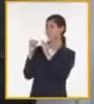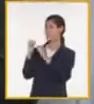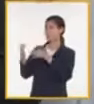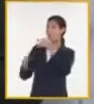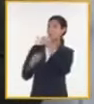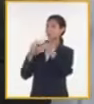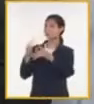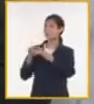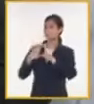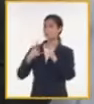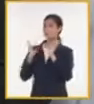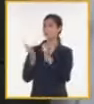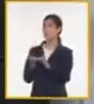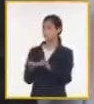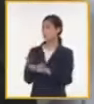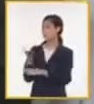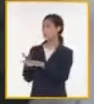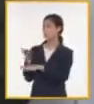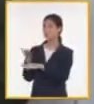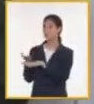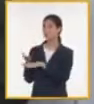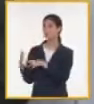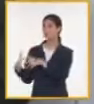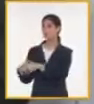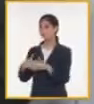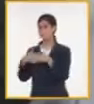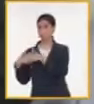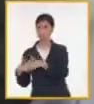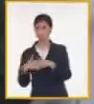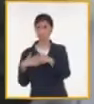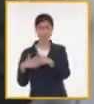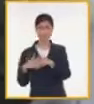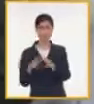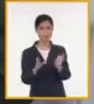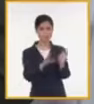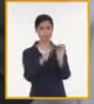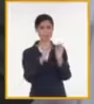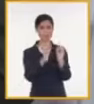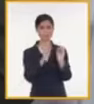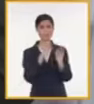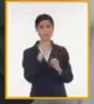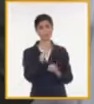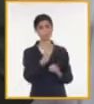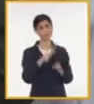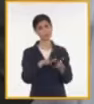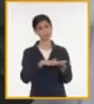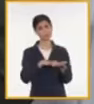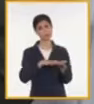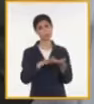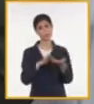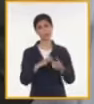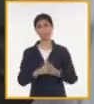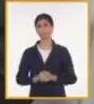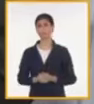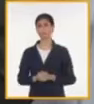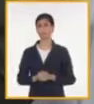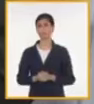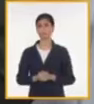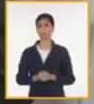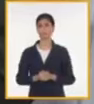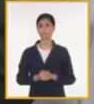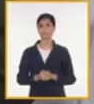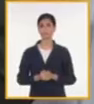diferentes contexto incluso antes de la publicación en la gaceta oficial de la lista Nacional de personas y entidad